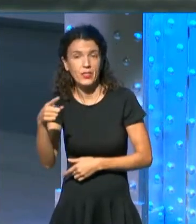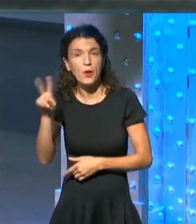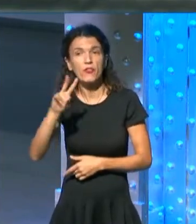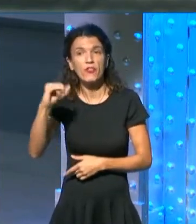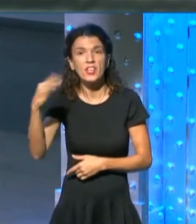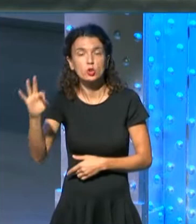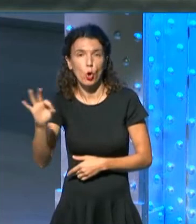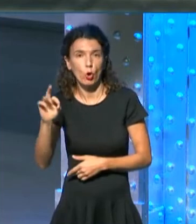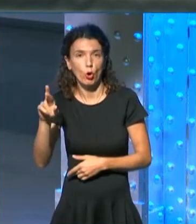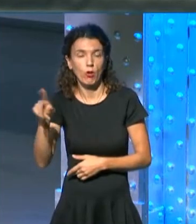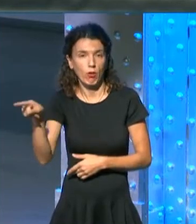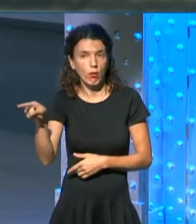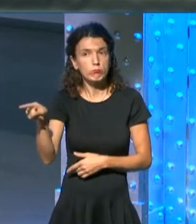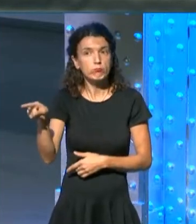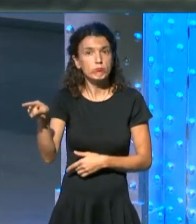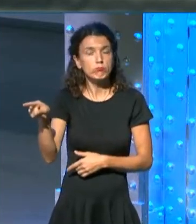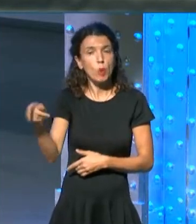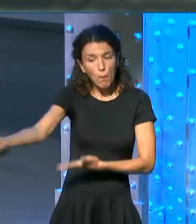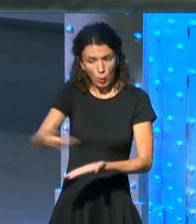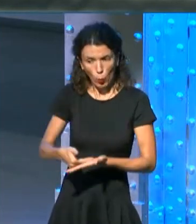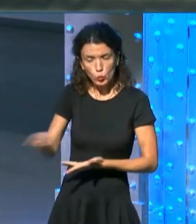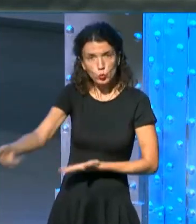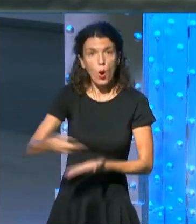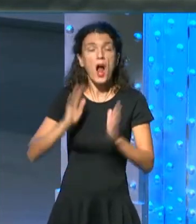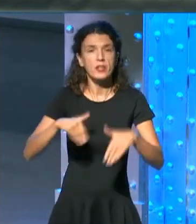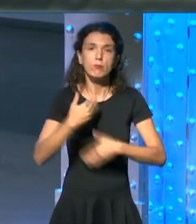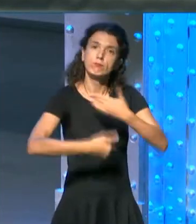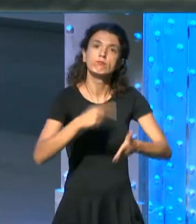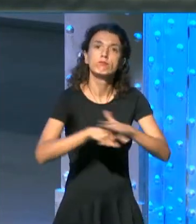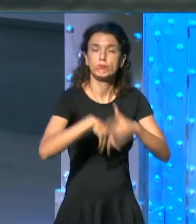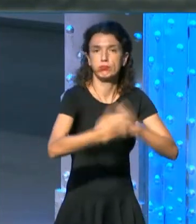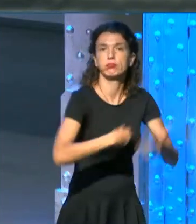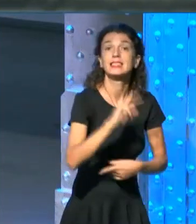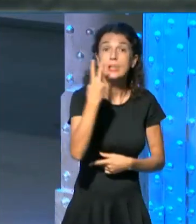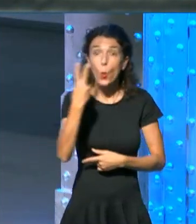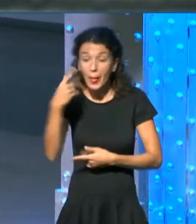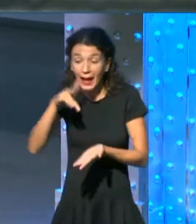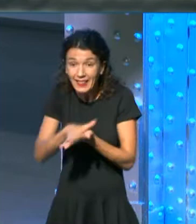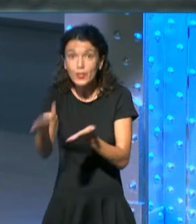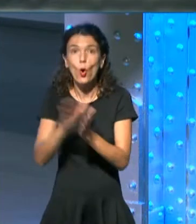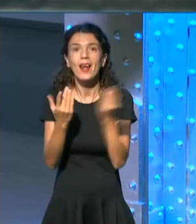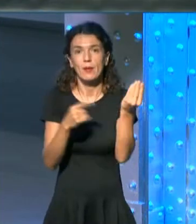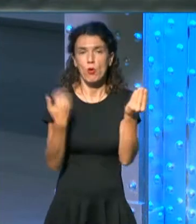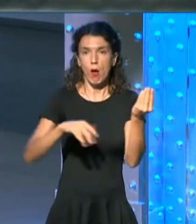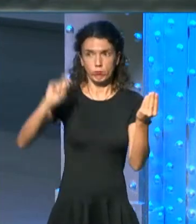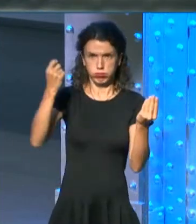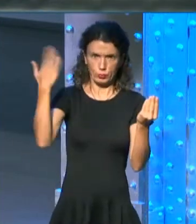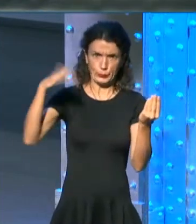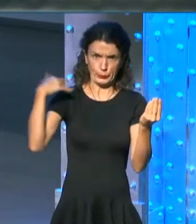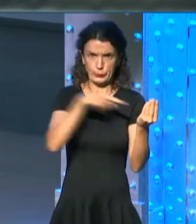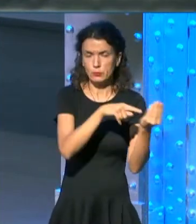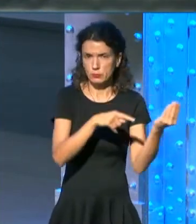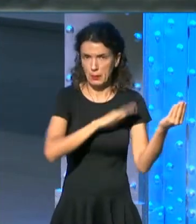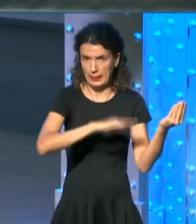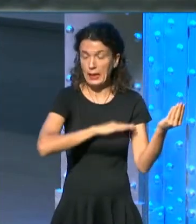el editor, nos propuso, sacamos adelante, y esta es la segunda edición de un libro que ya tuvo éxito,